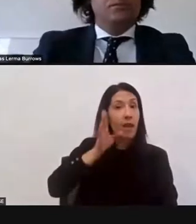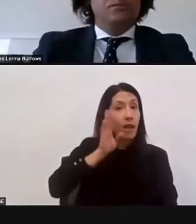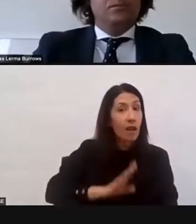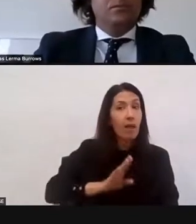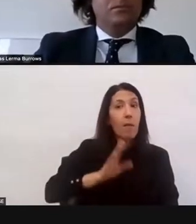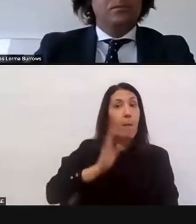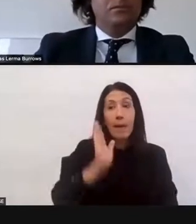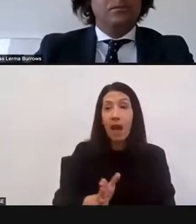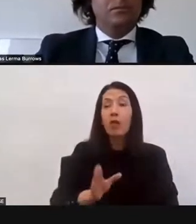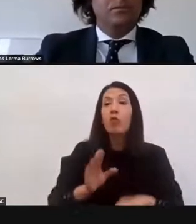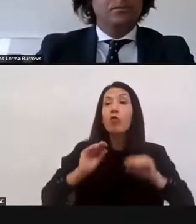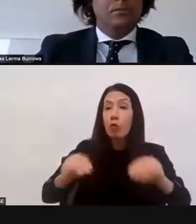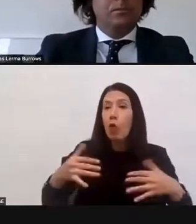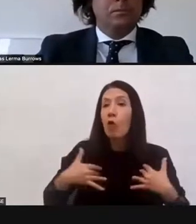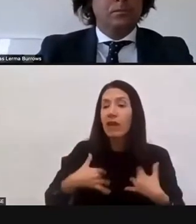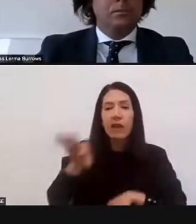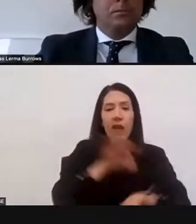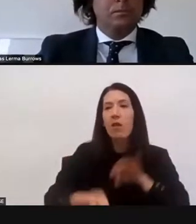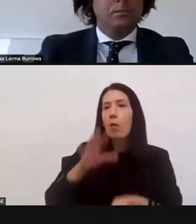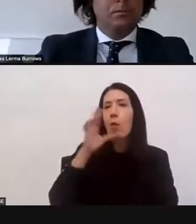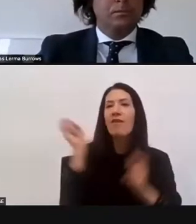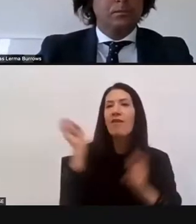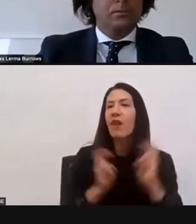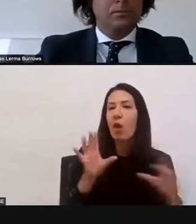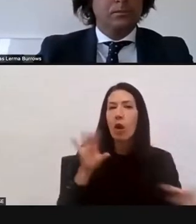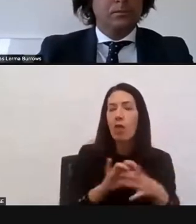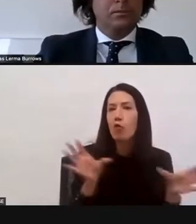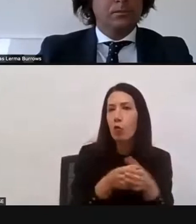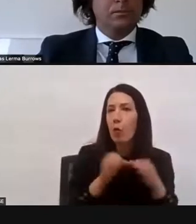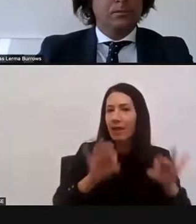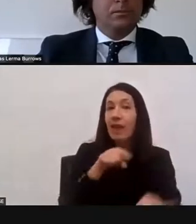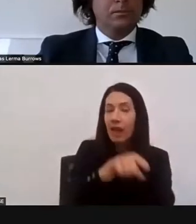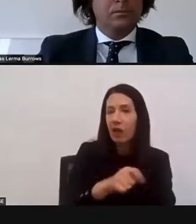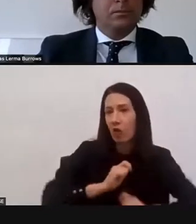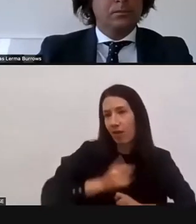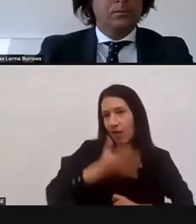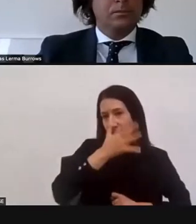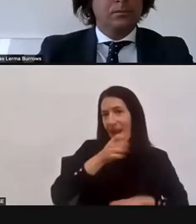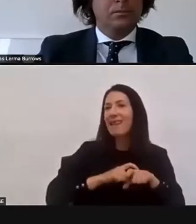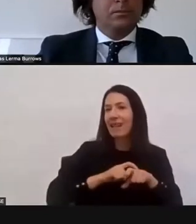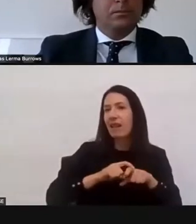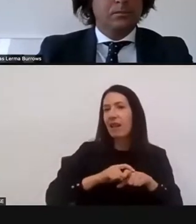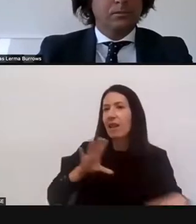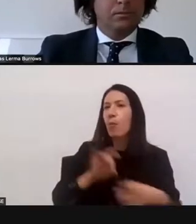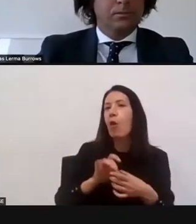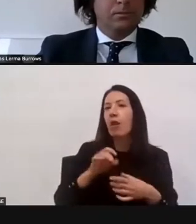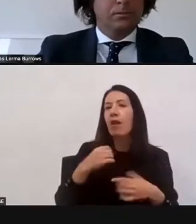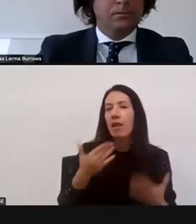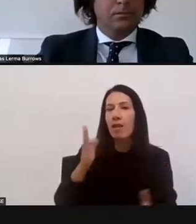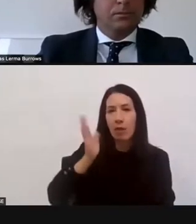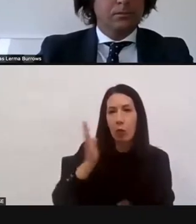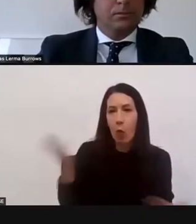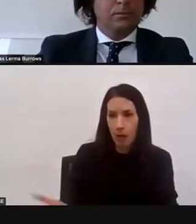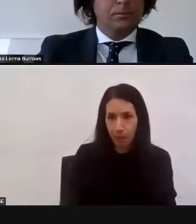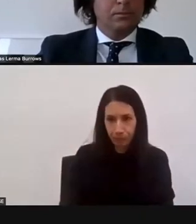seleccionadas por su pertenencia o relación con un determinado grupo, que es lo que nos va a dar la tipología de este tipo de delitos. Contamos